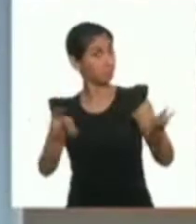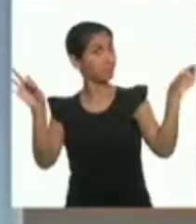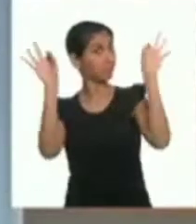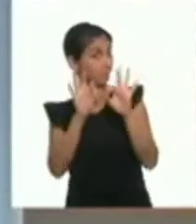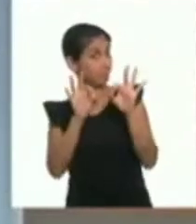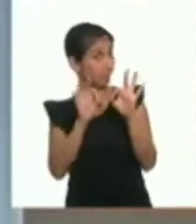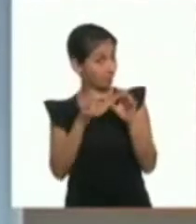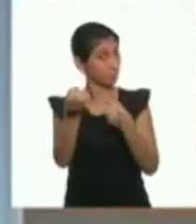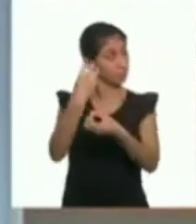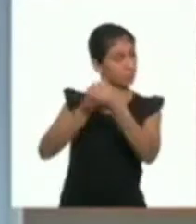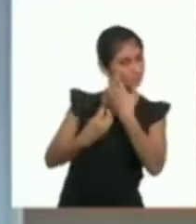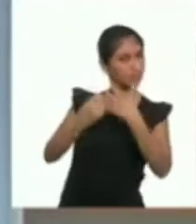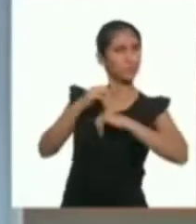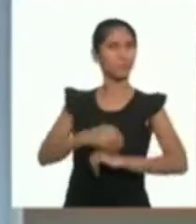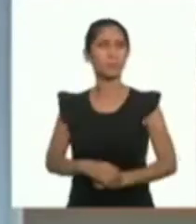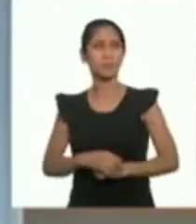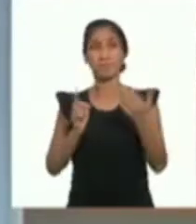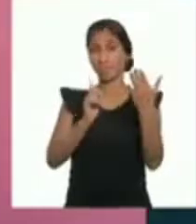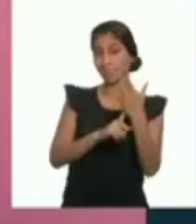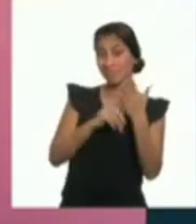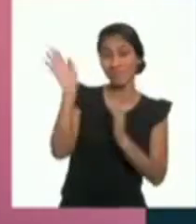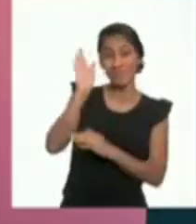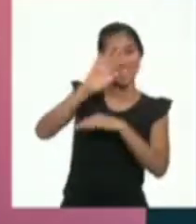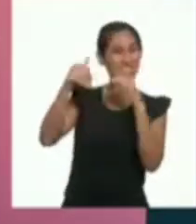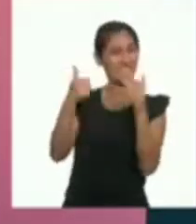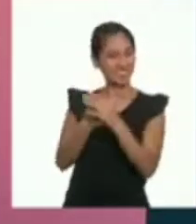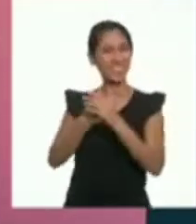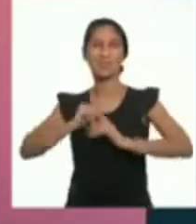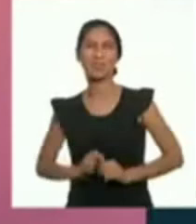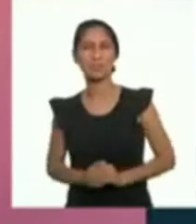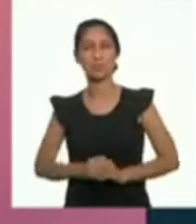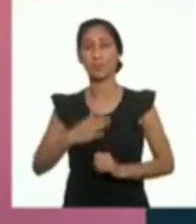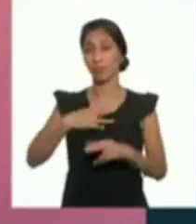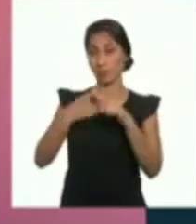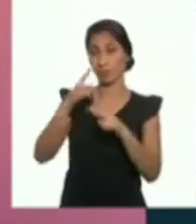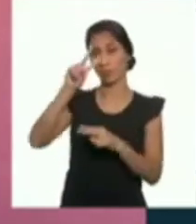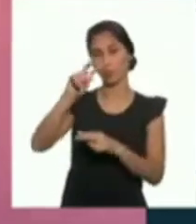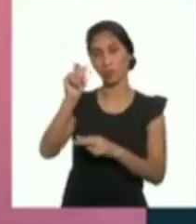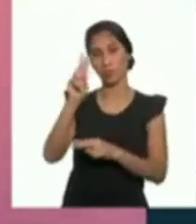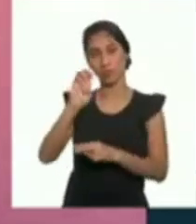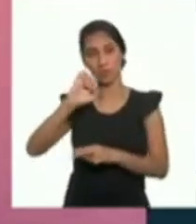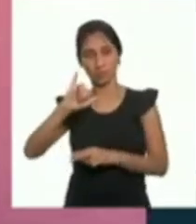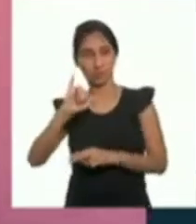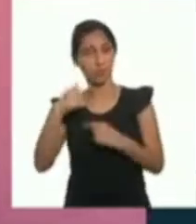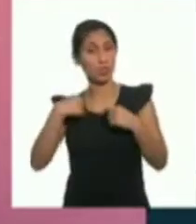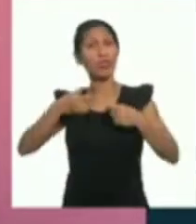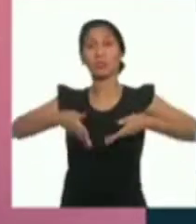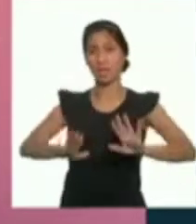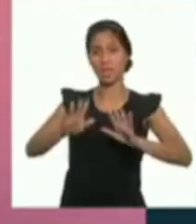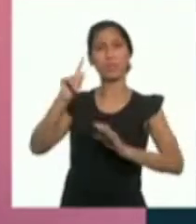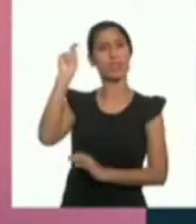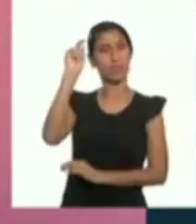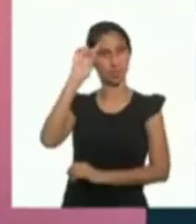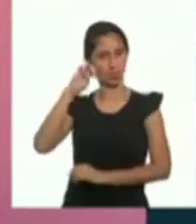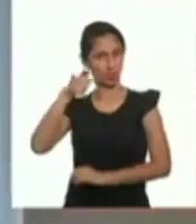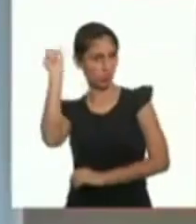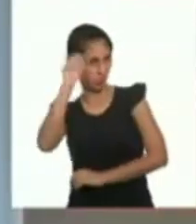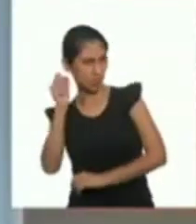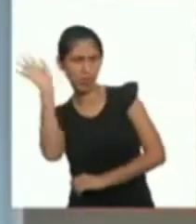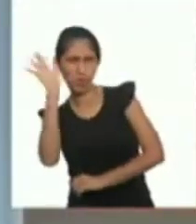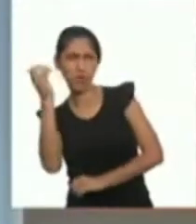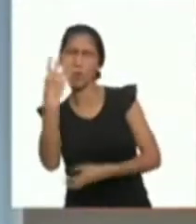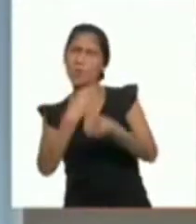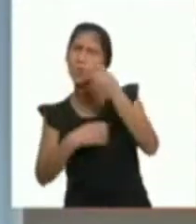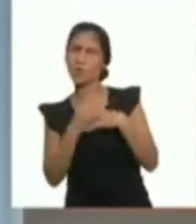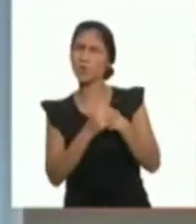Muy interesante lo que nos cuentas. Hola a todas y a todos. Mi nombre es Valerie y soy de Tumbes.